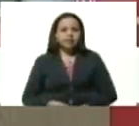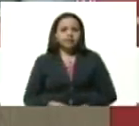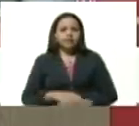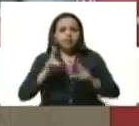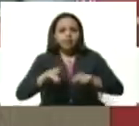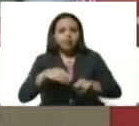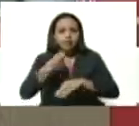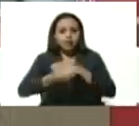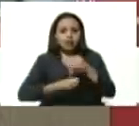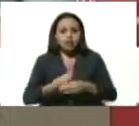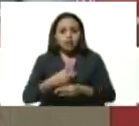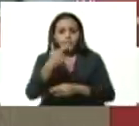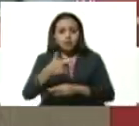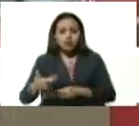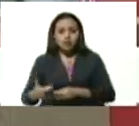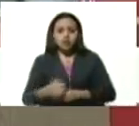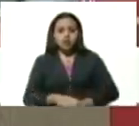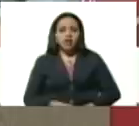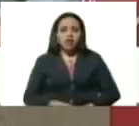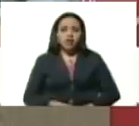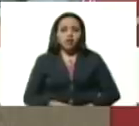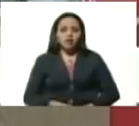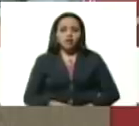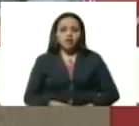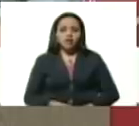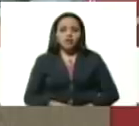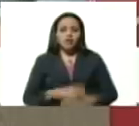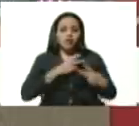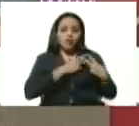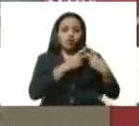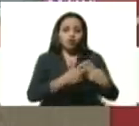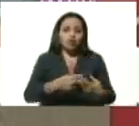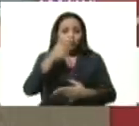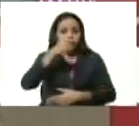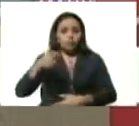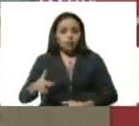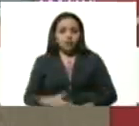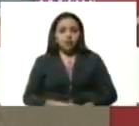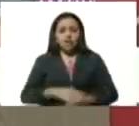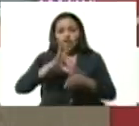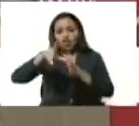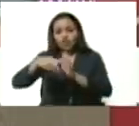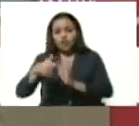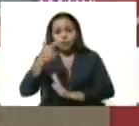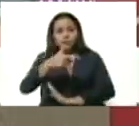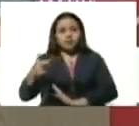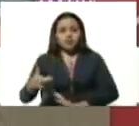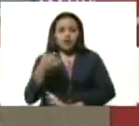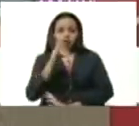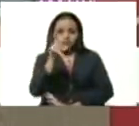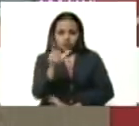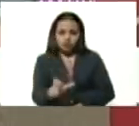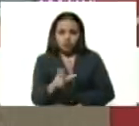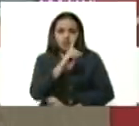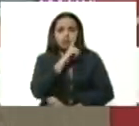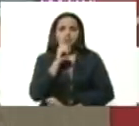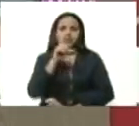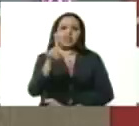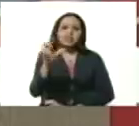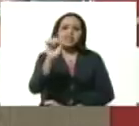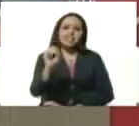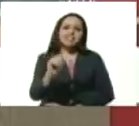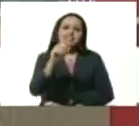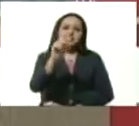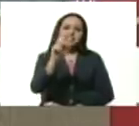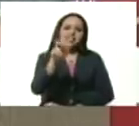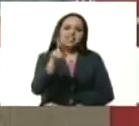hecho la gente de Voluntad Popular con la supuesta ayuda humanitaria es estafar personas. Hay por allí un señor Lester Toledo que está señalado